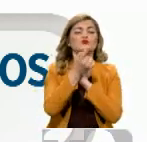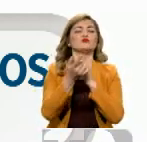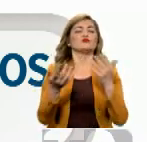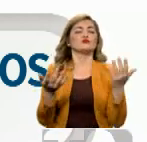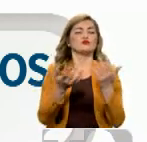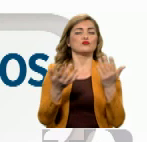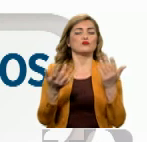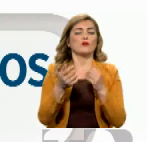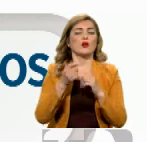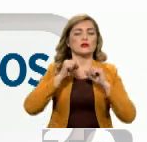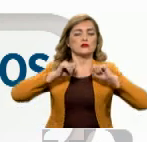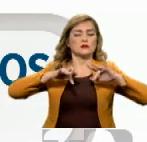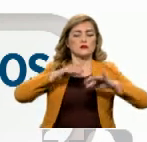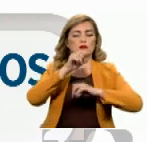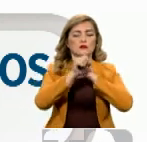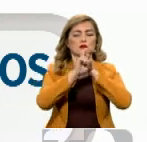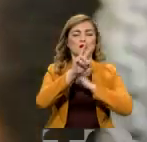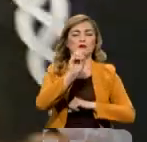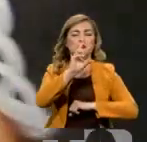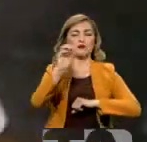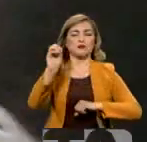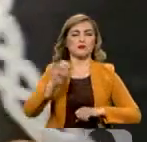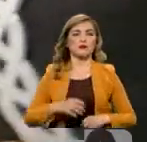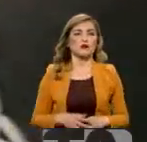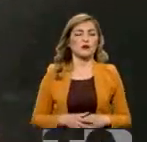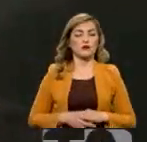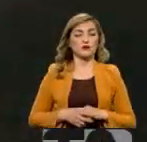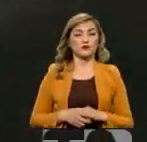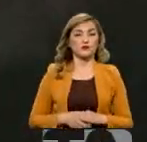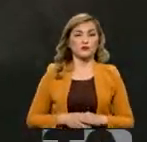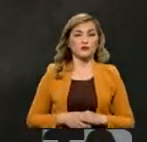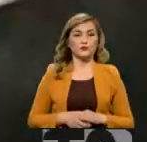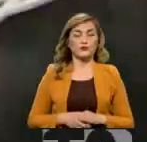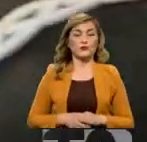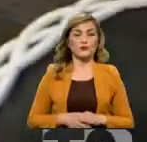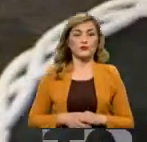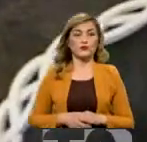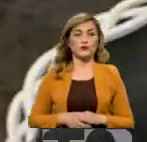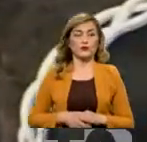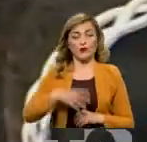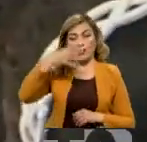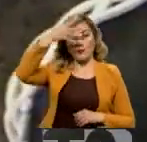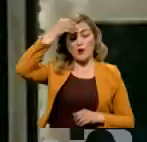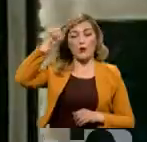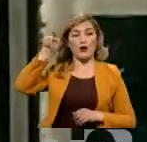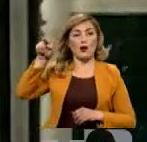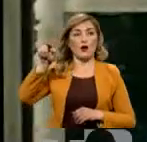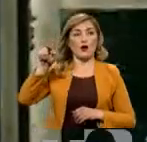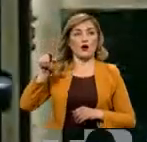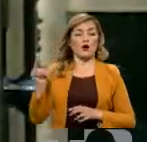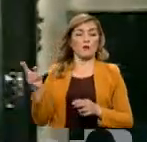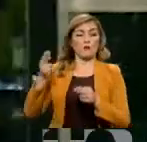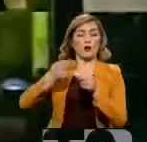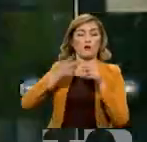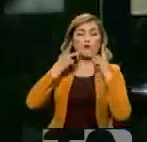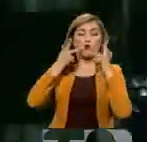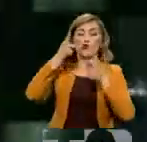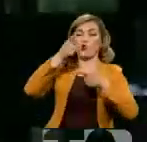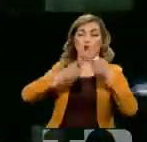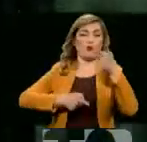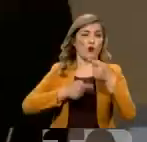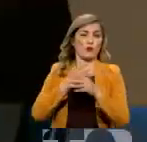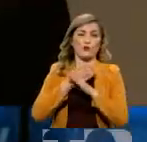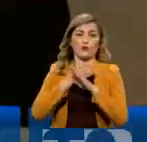este septiembre del 2020 de momento lo que está fuera de dudas es que glass está impedido de volver al sector público